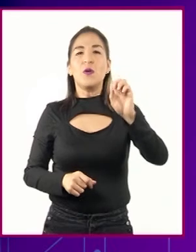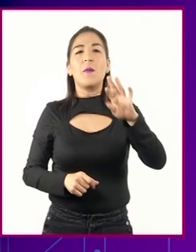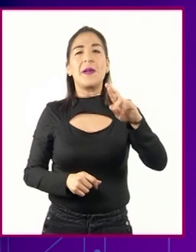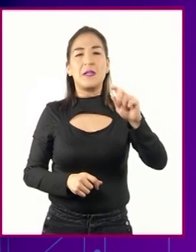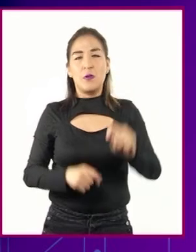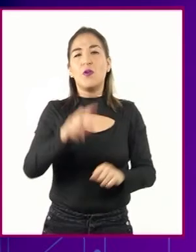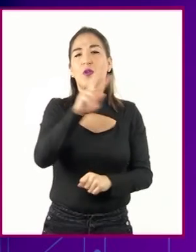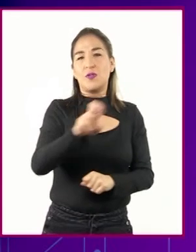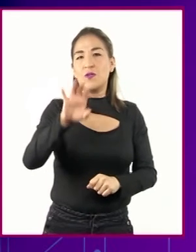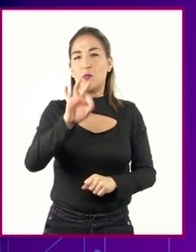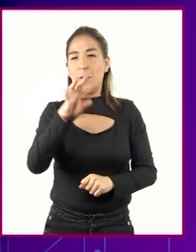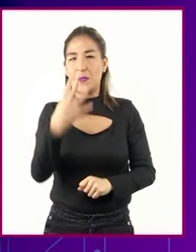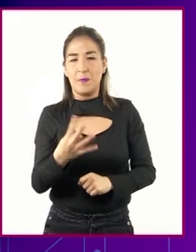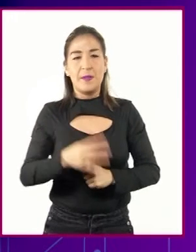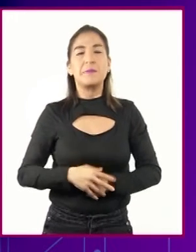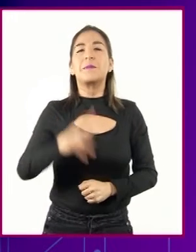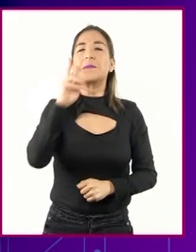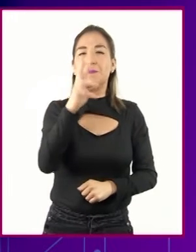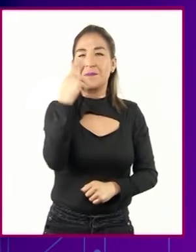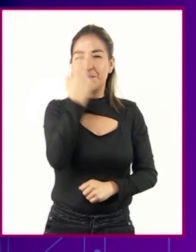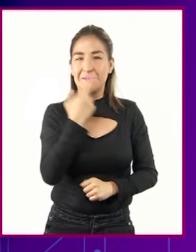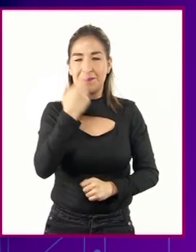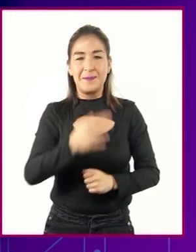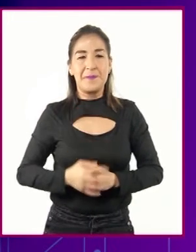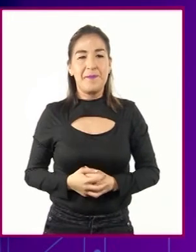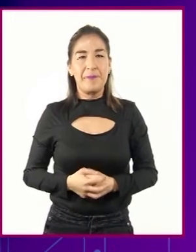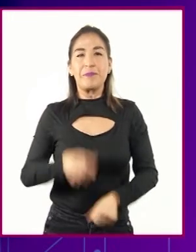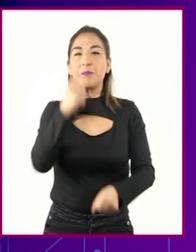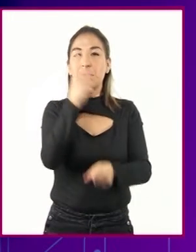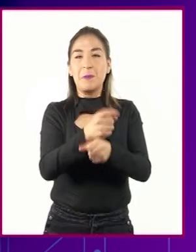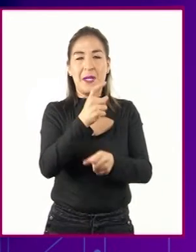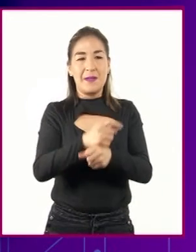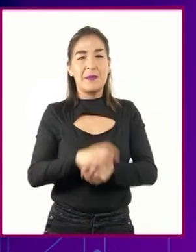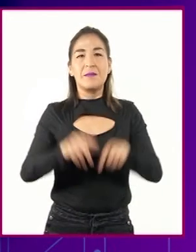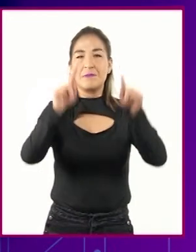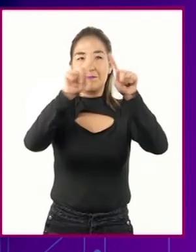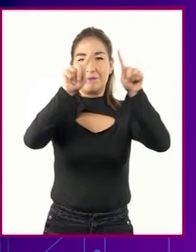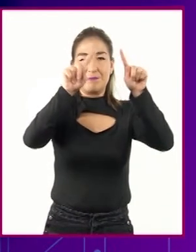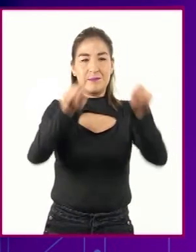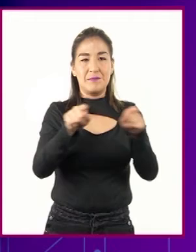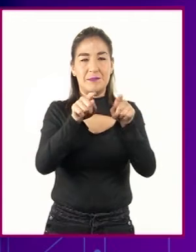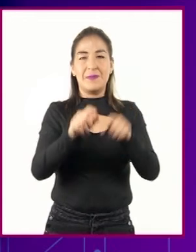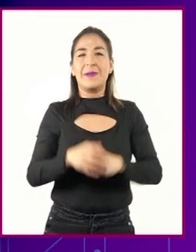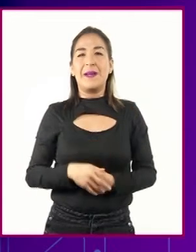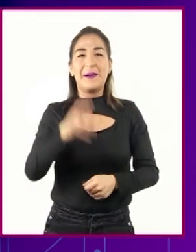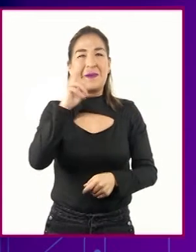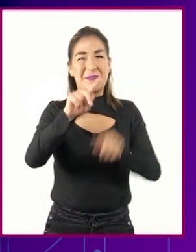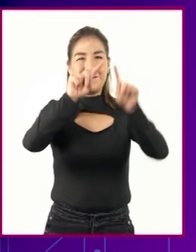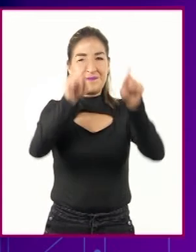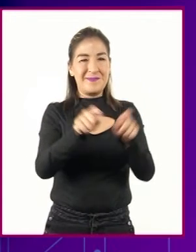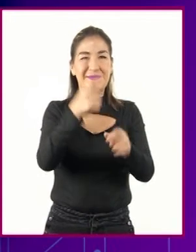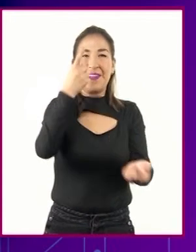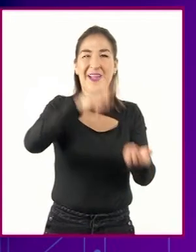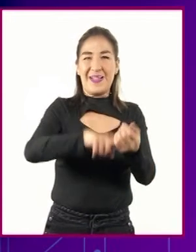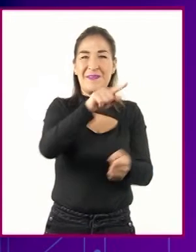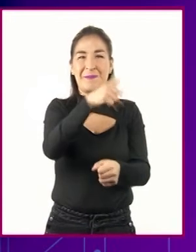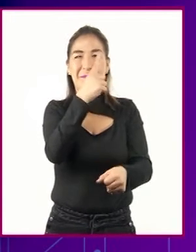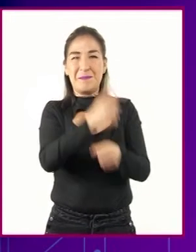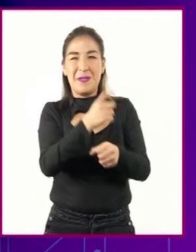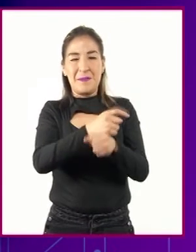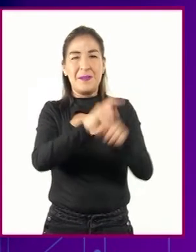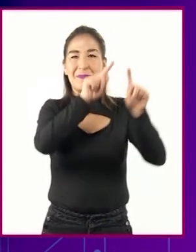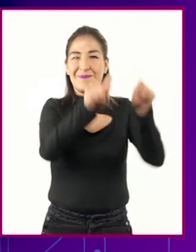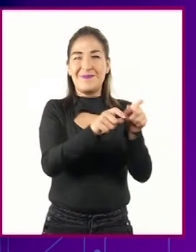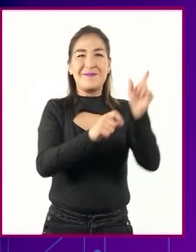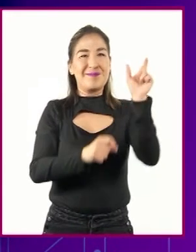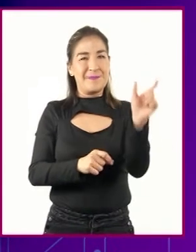244. Revisemos el procedimiento. Comenzamos con los paréntesis. Como ven, dentro del primer paréntesis